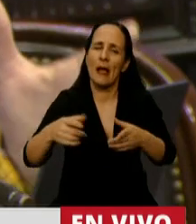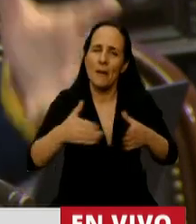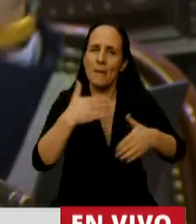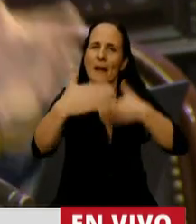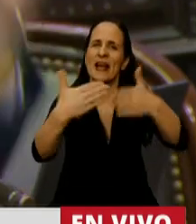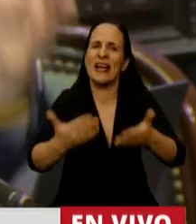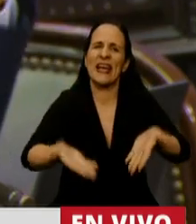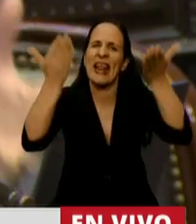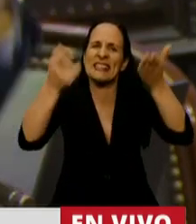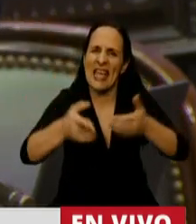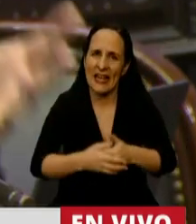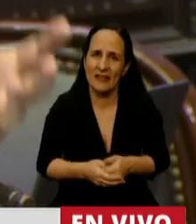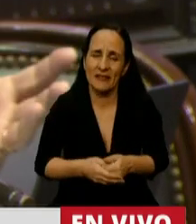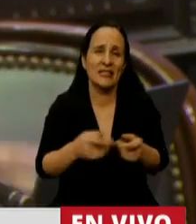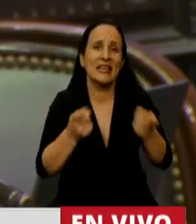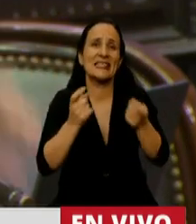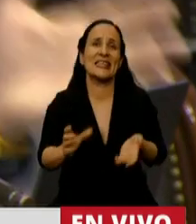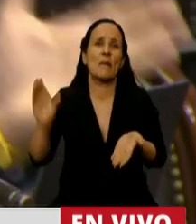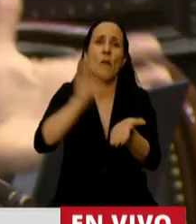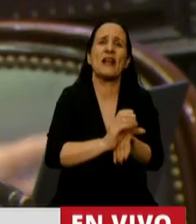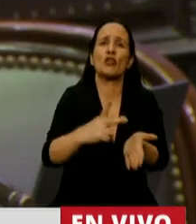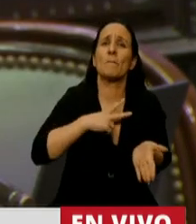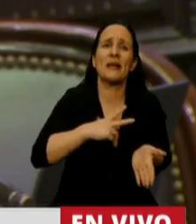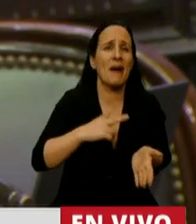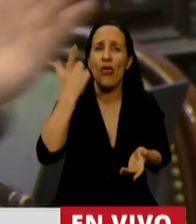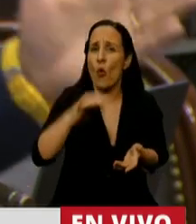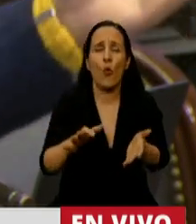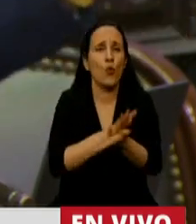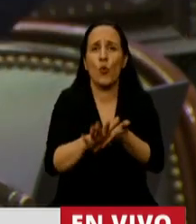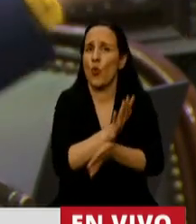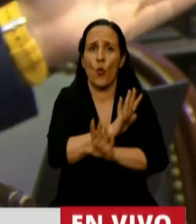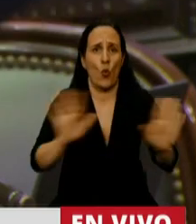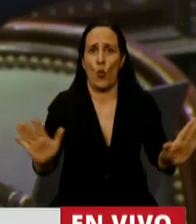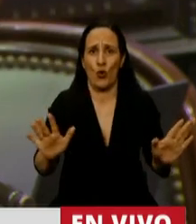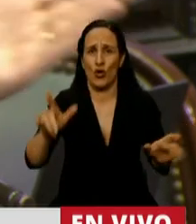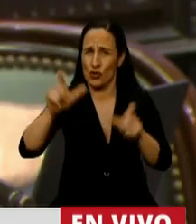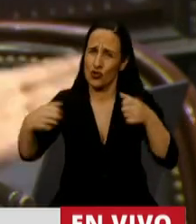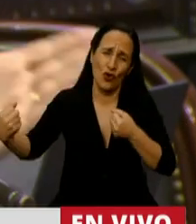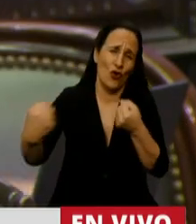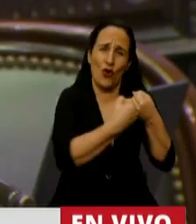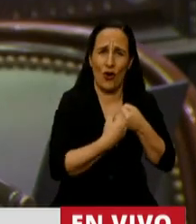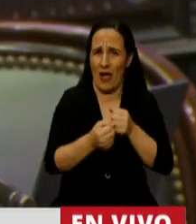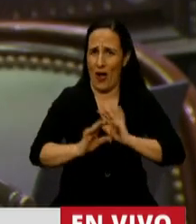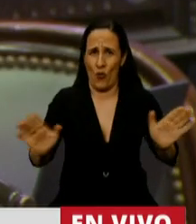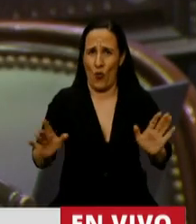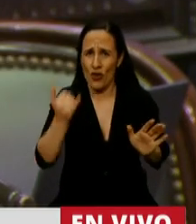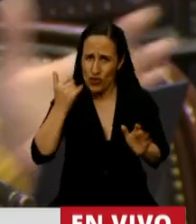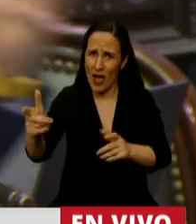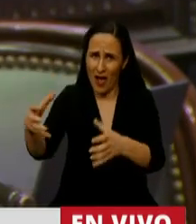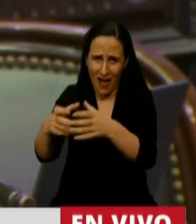crecimiento que es que haya inversión privada no hay otro camino y en eso creo que coincidimos lo han dicho ustedes también